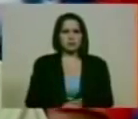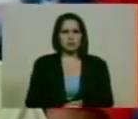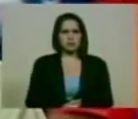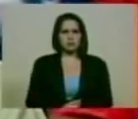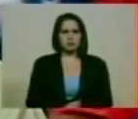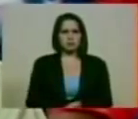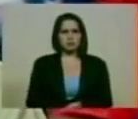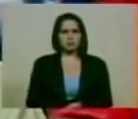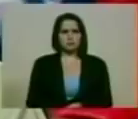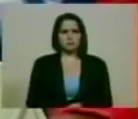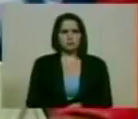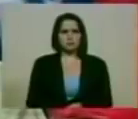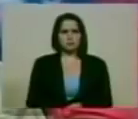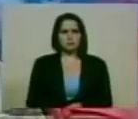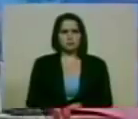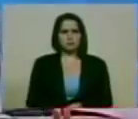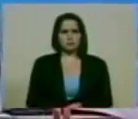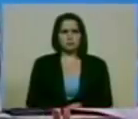Ernesto Villegas,